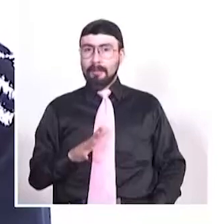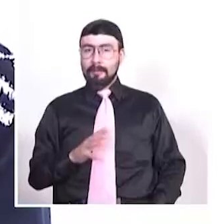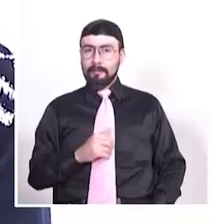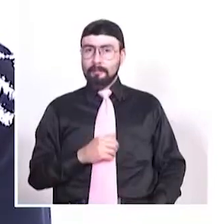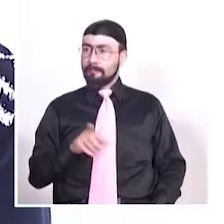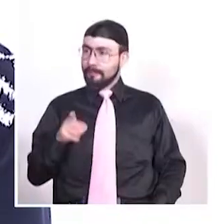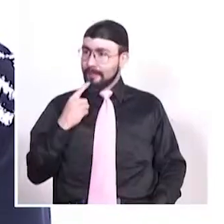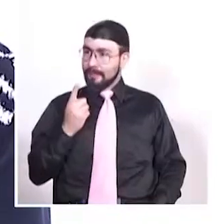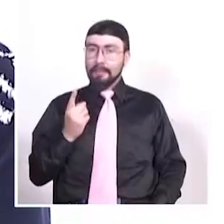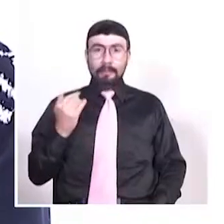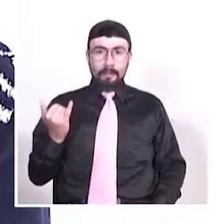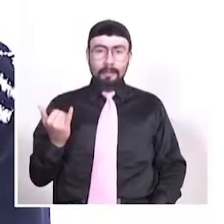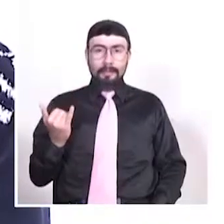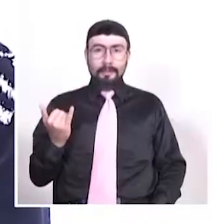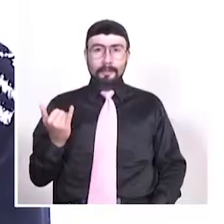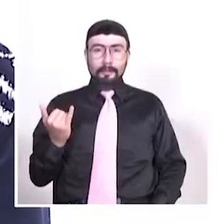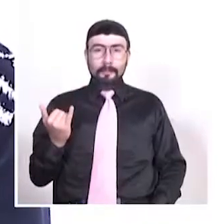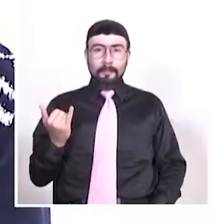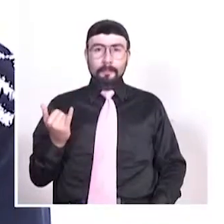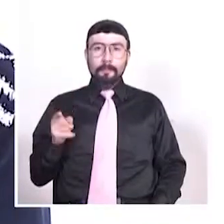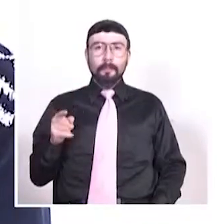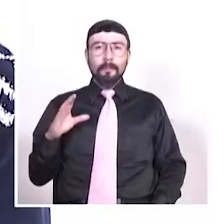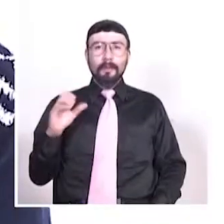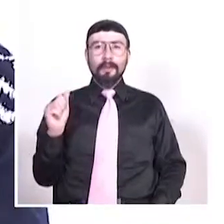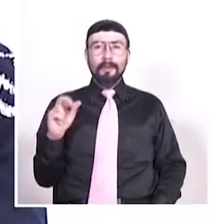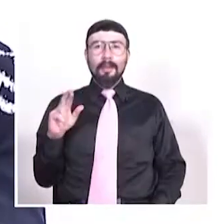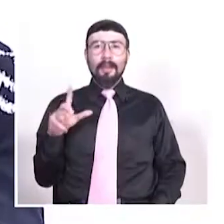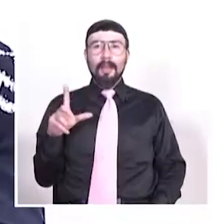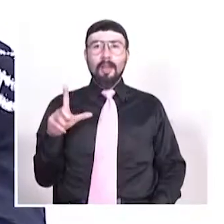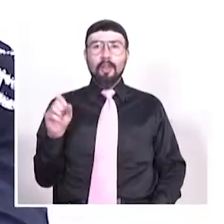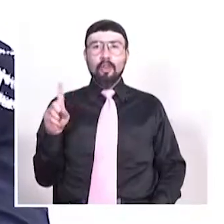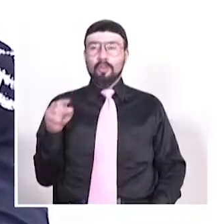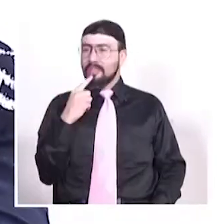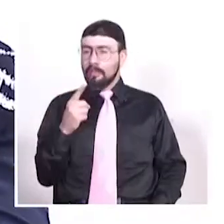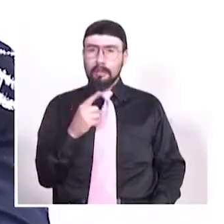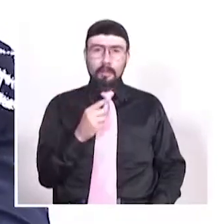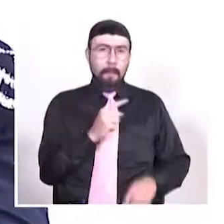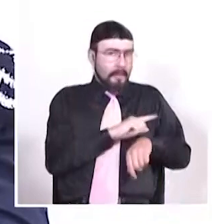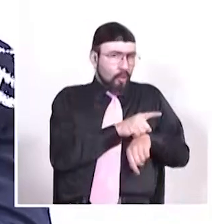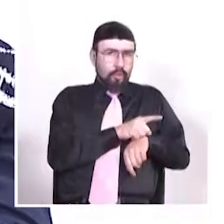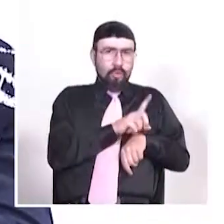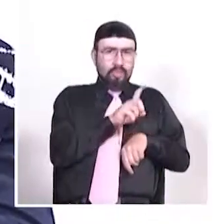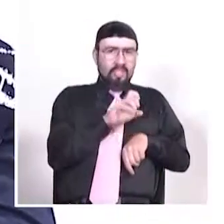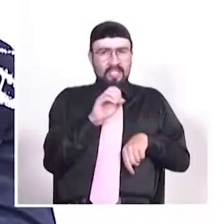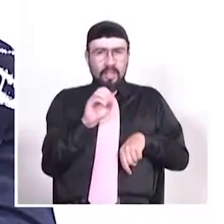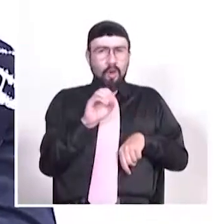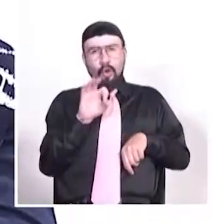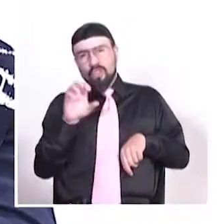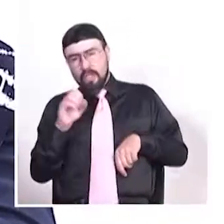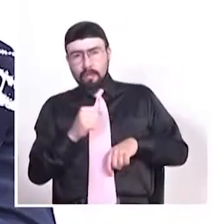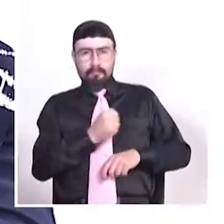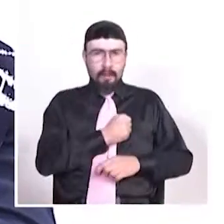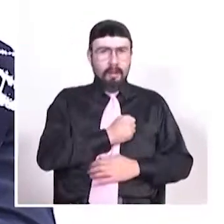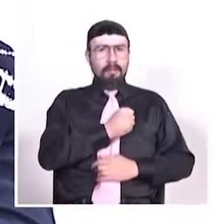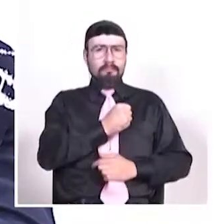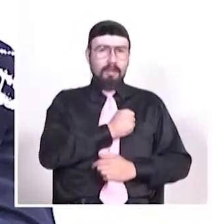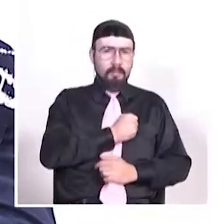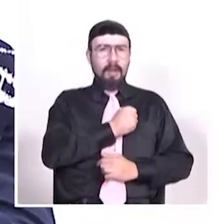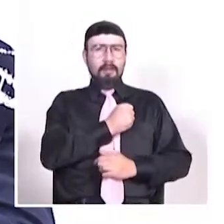El doctor Carlos Hader nos dice que entre 60 y 80, si fuera más o menos